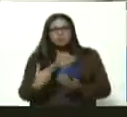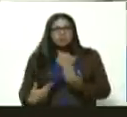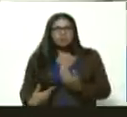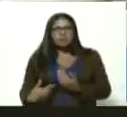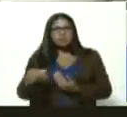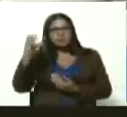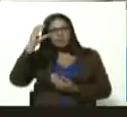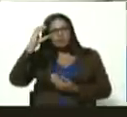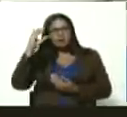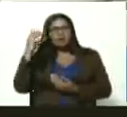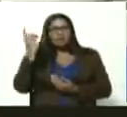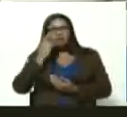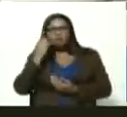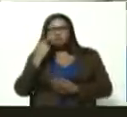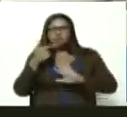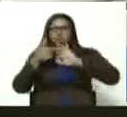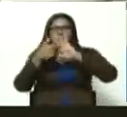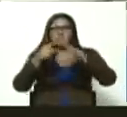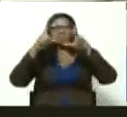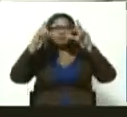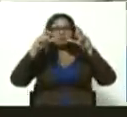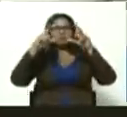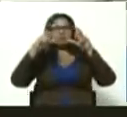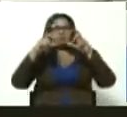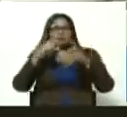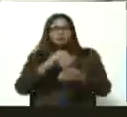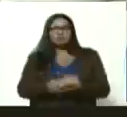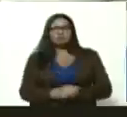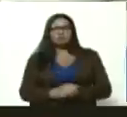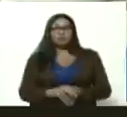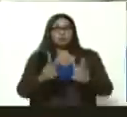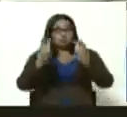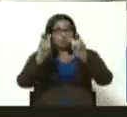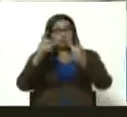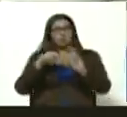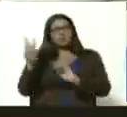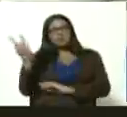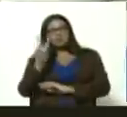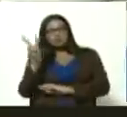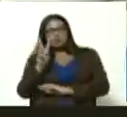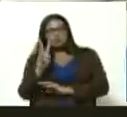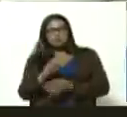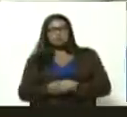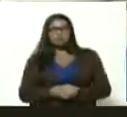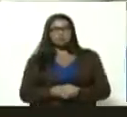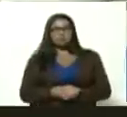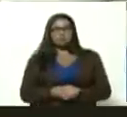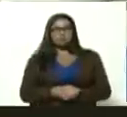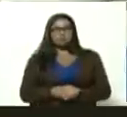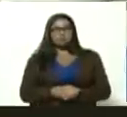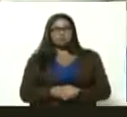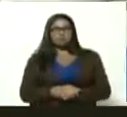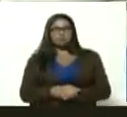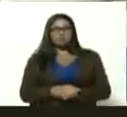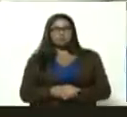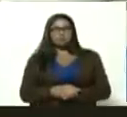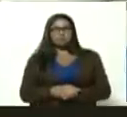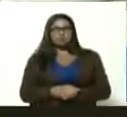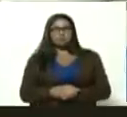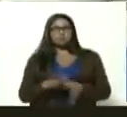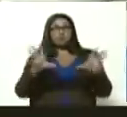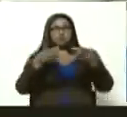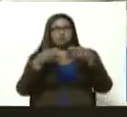mostrando fotos supuestamente de venezuela de grupos irregulares